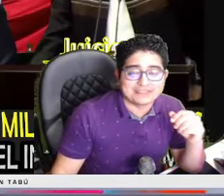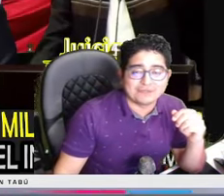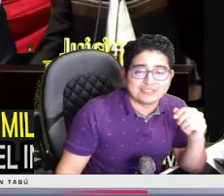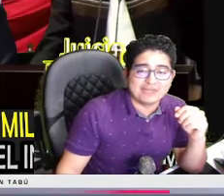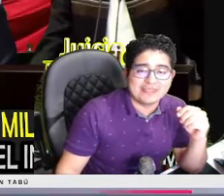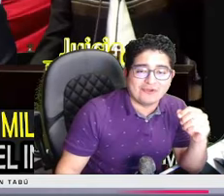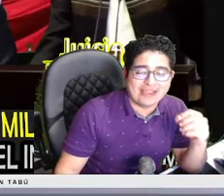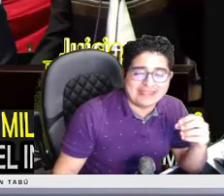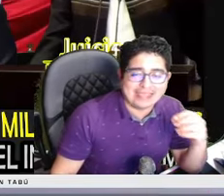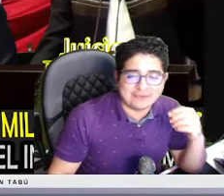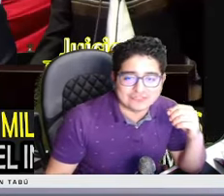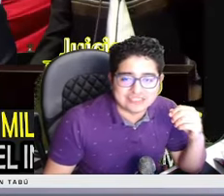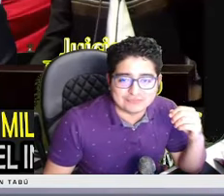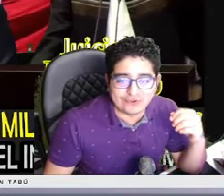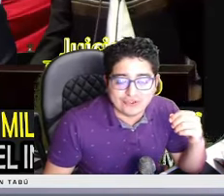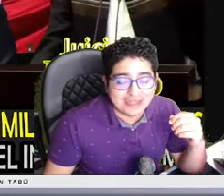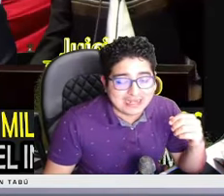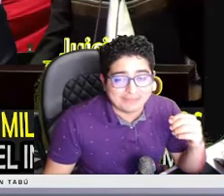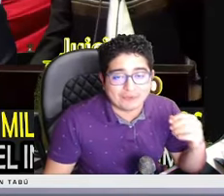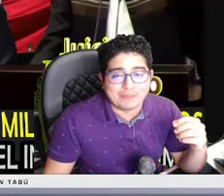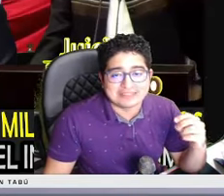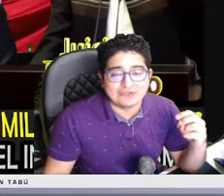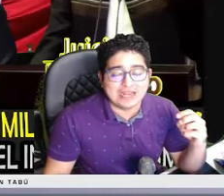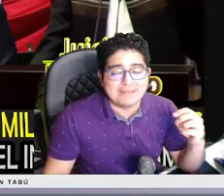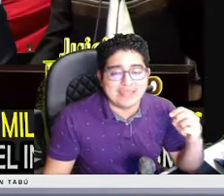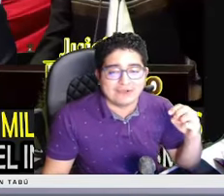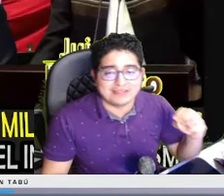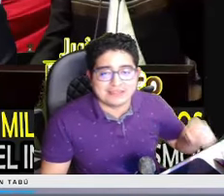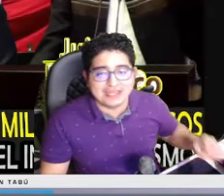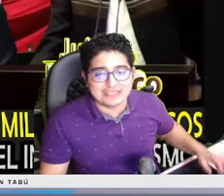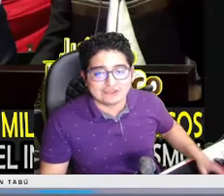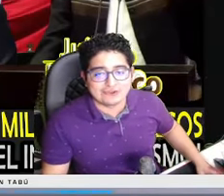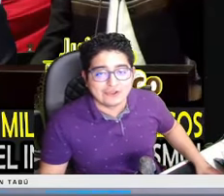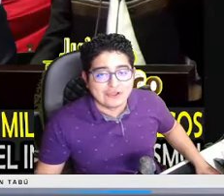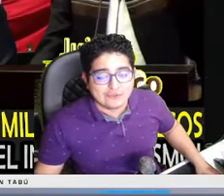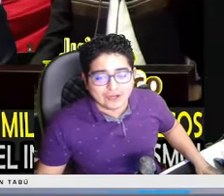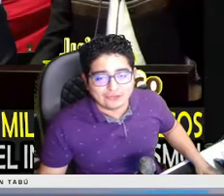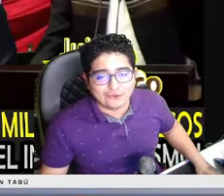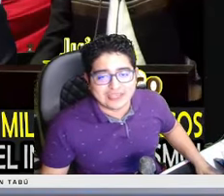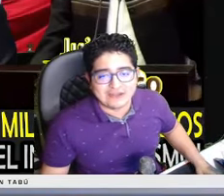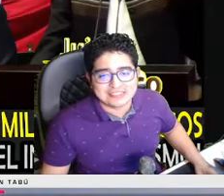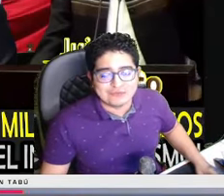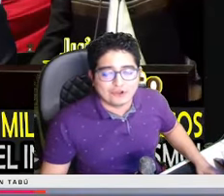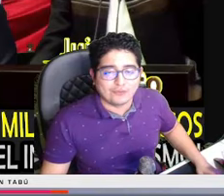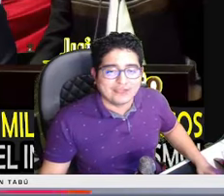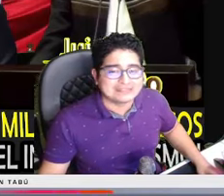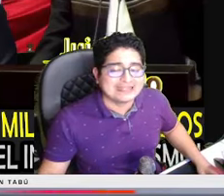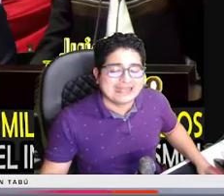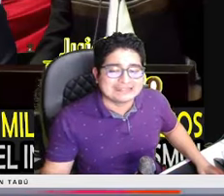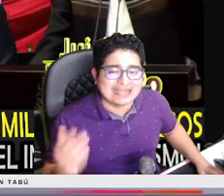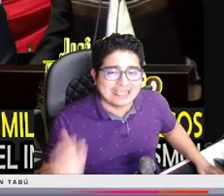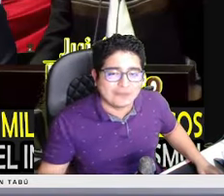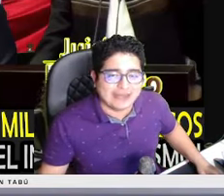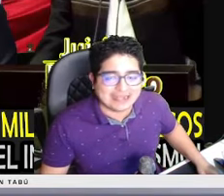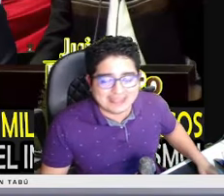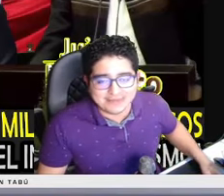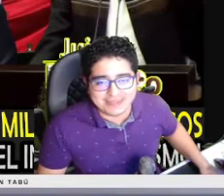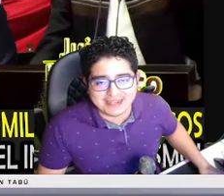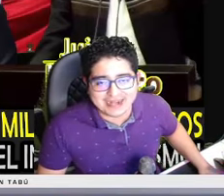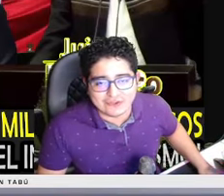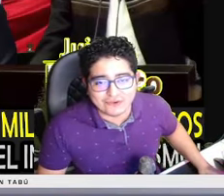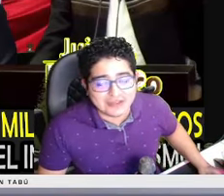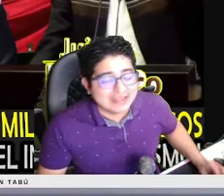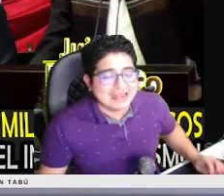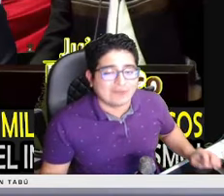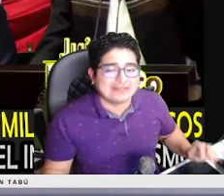vimos y apreciamos en el video el nerviosismo, la preocupación, el miedo que tiene Lencho. Porque Noroña lo exhibió como es la sanguijuela que vive